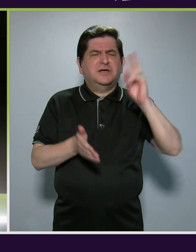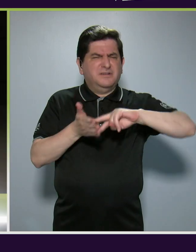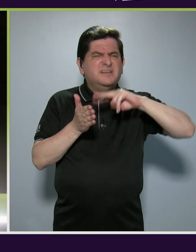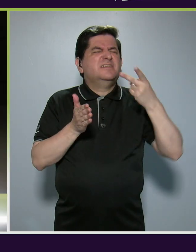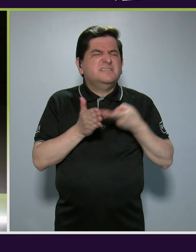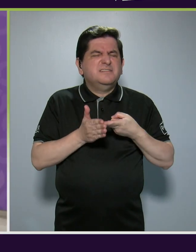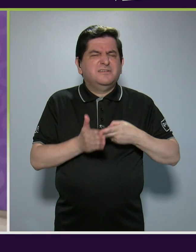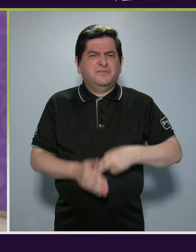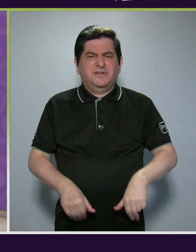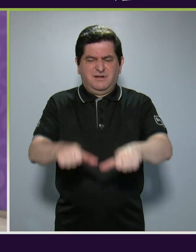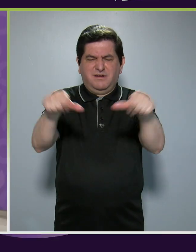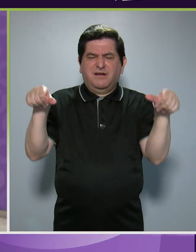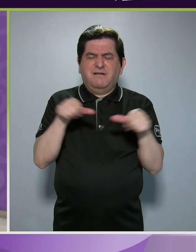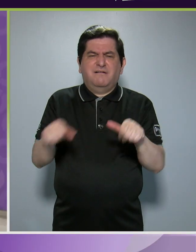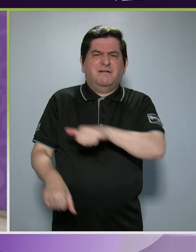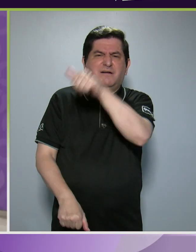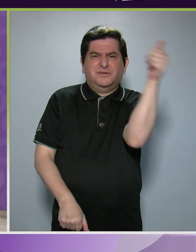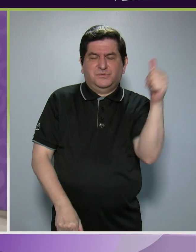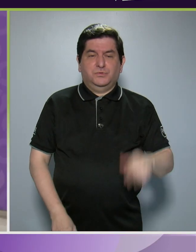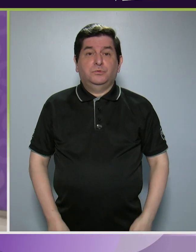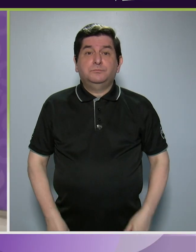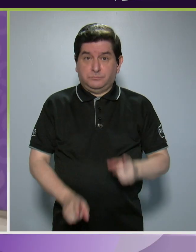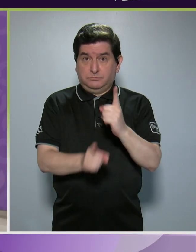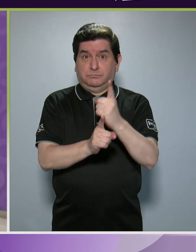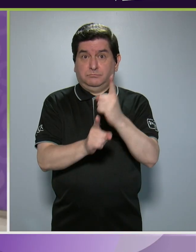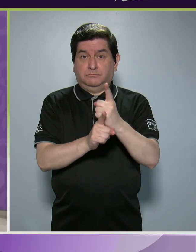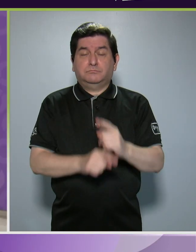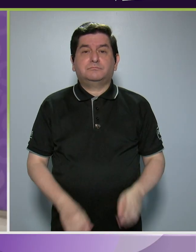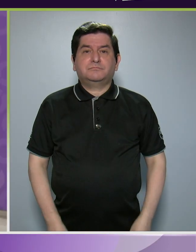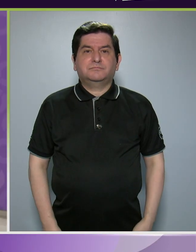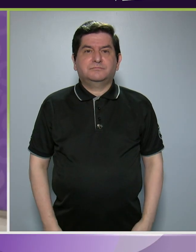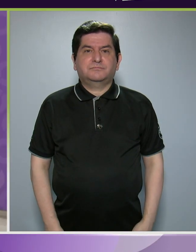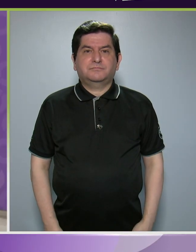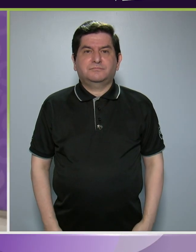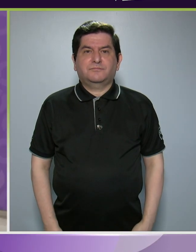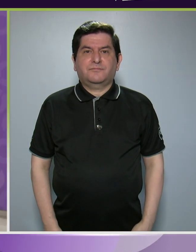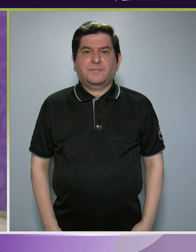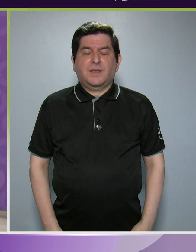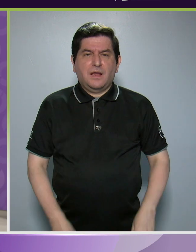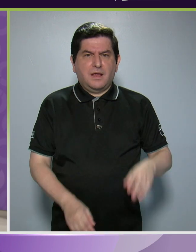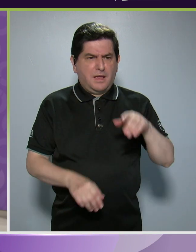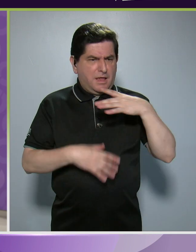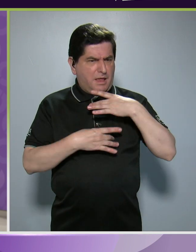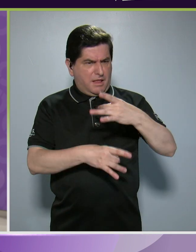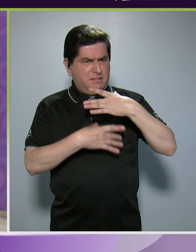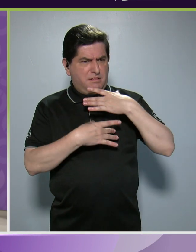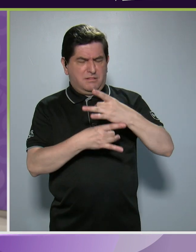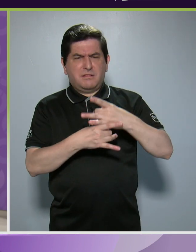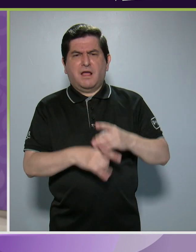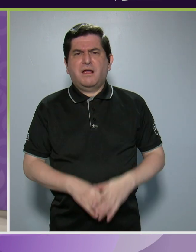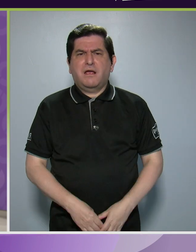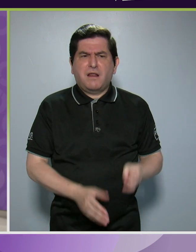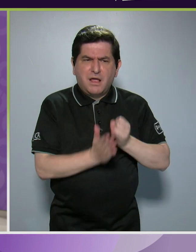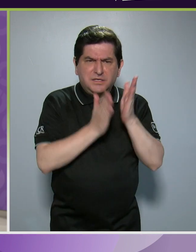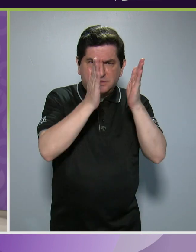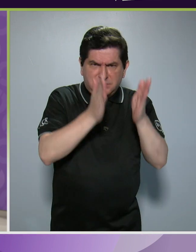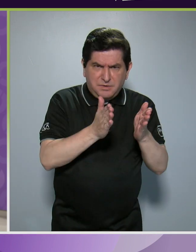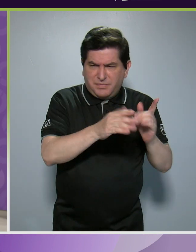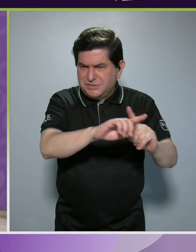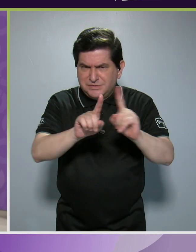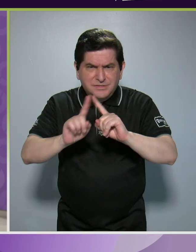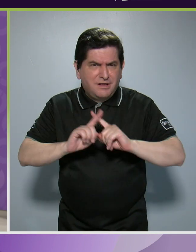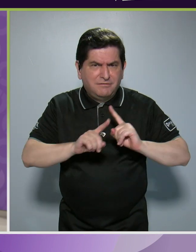azul? Claro, bueno, efectivamente, ¿verdad? Lo que llamó la atención de estos